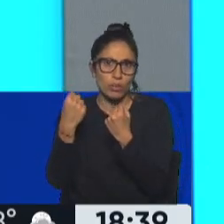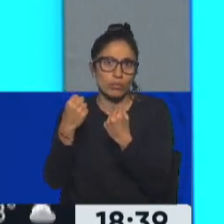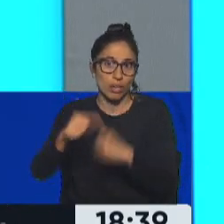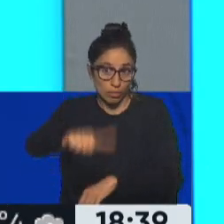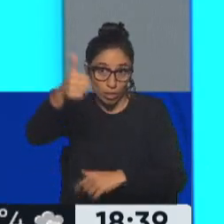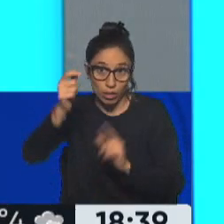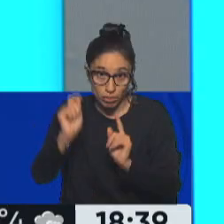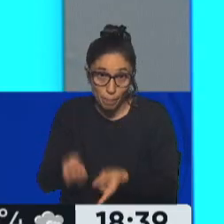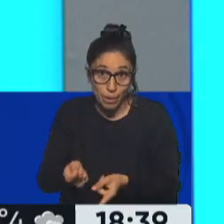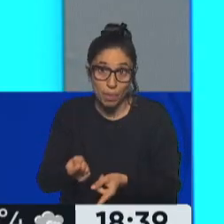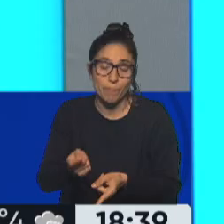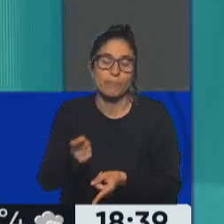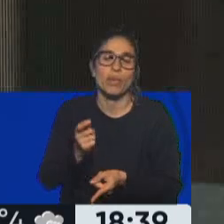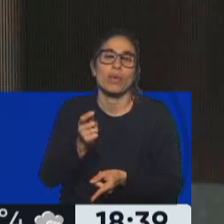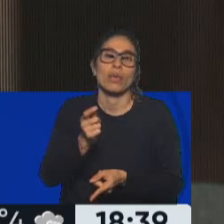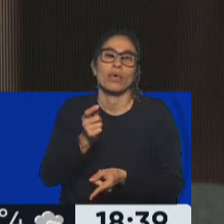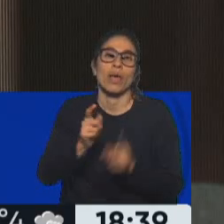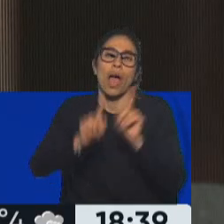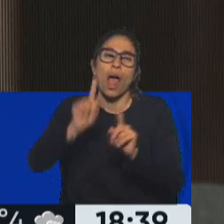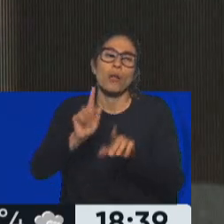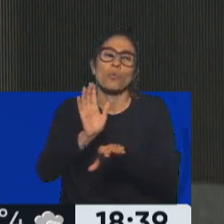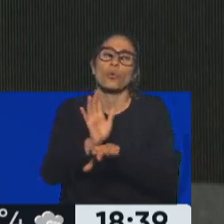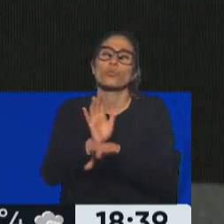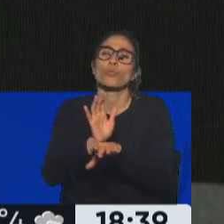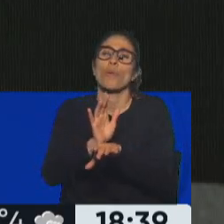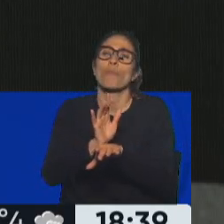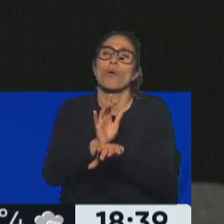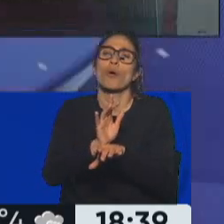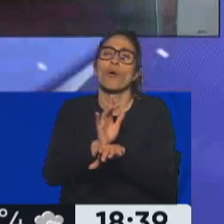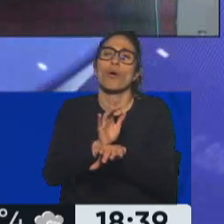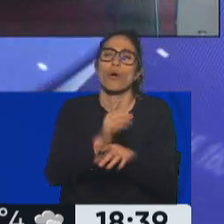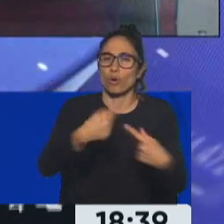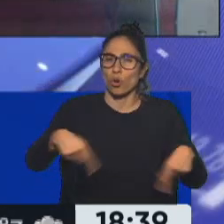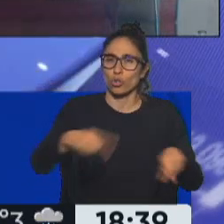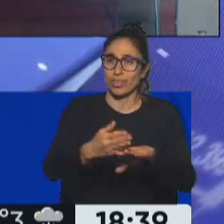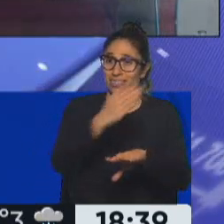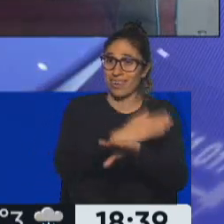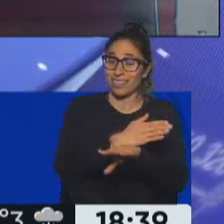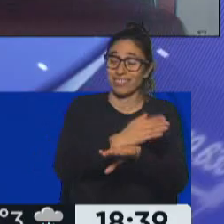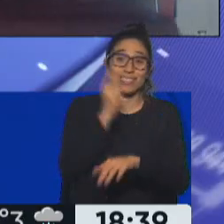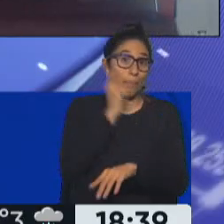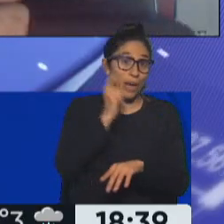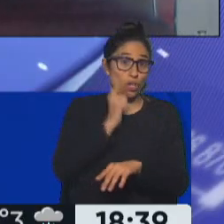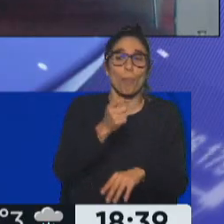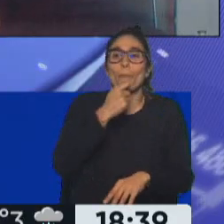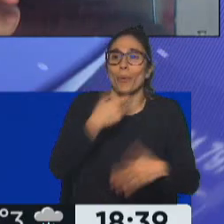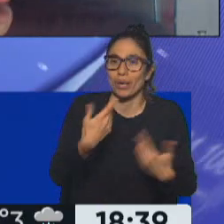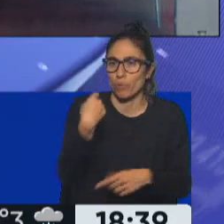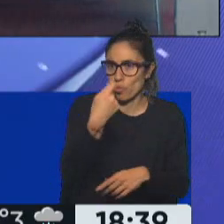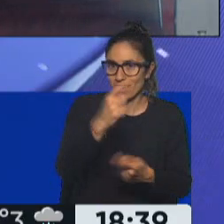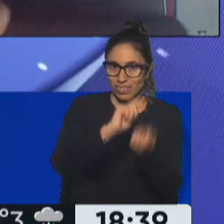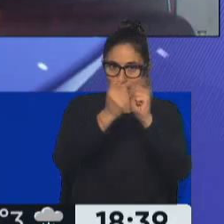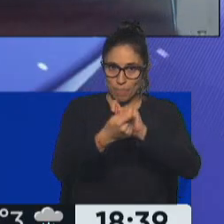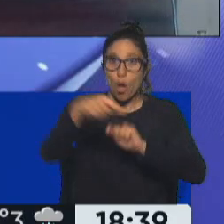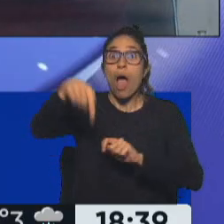antipopulares de Macron, específicamente la reforma de la jubilación, resulta que ahora Bardella dice que, bueno, que va a